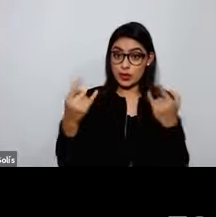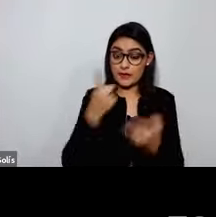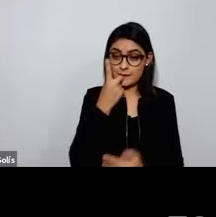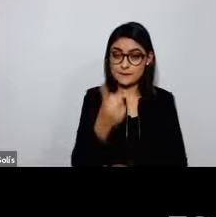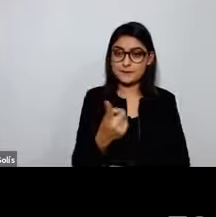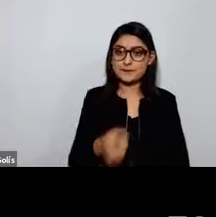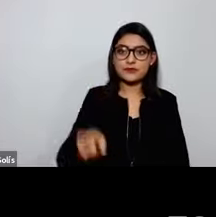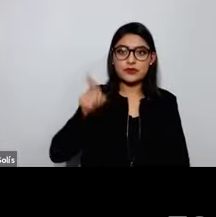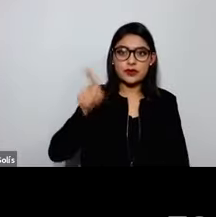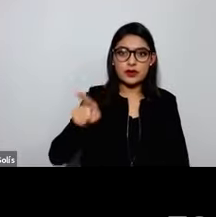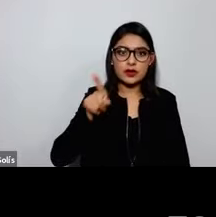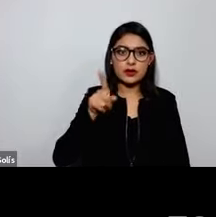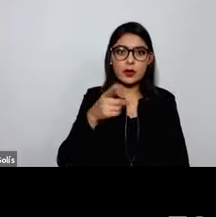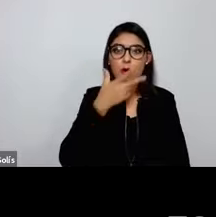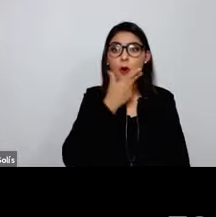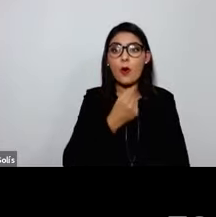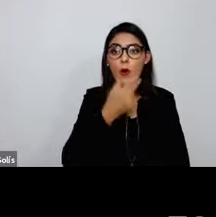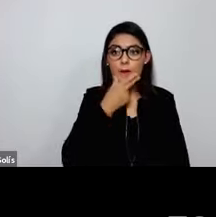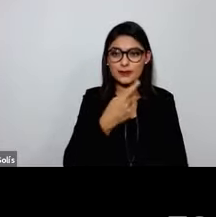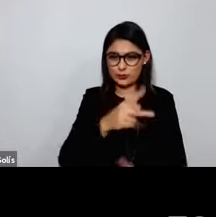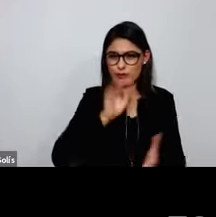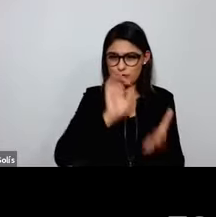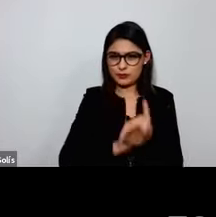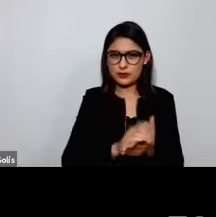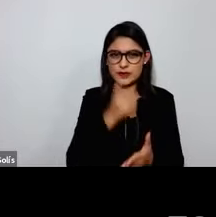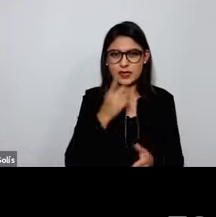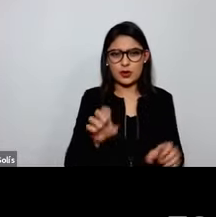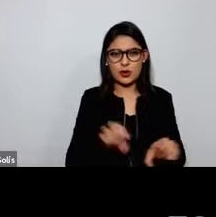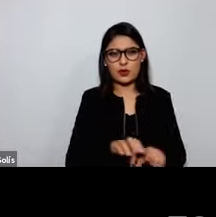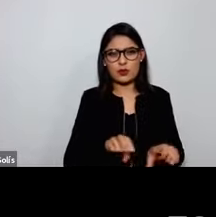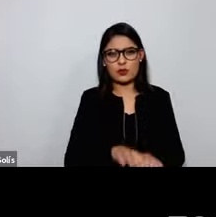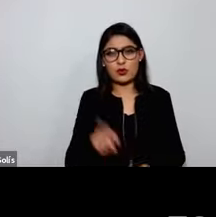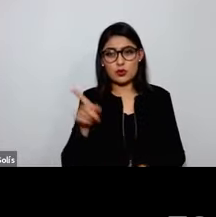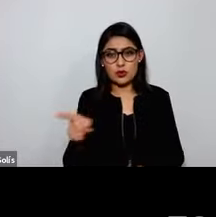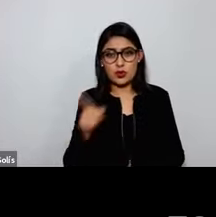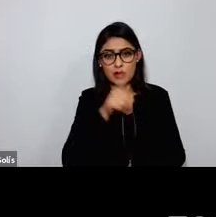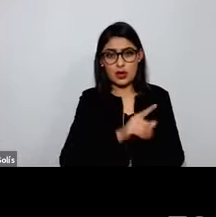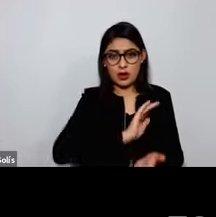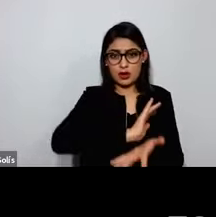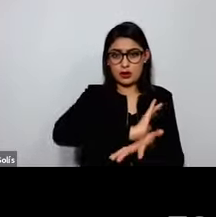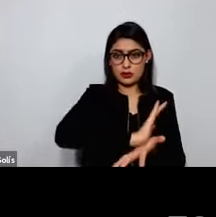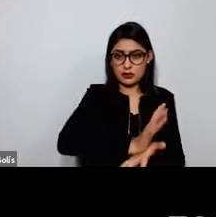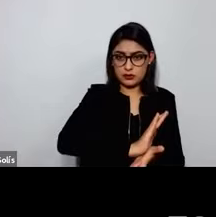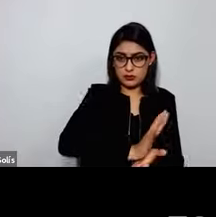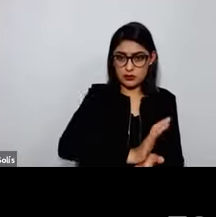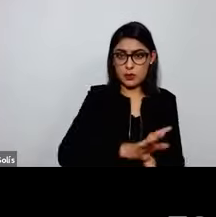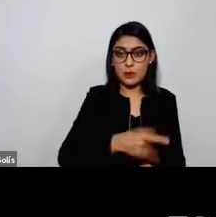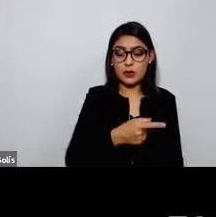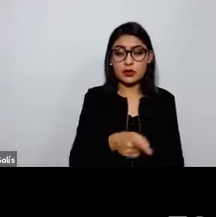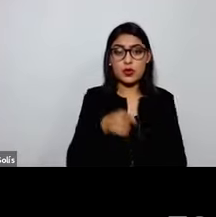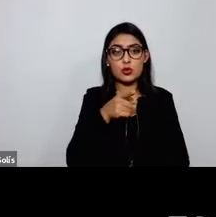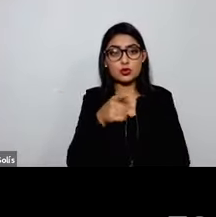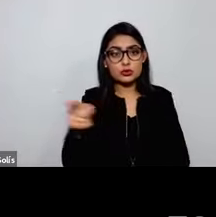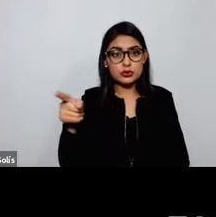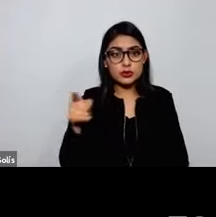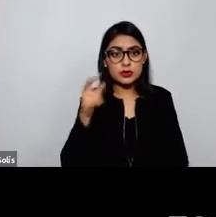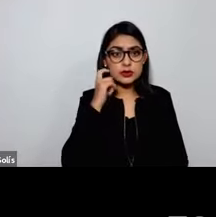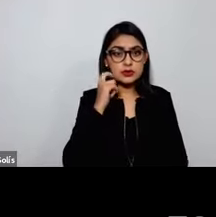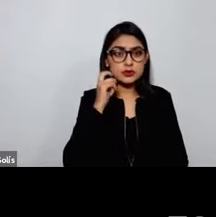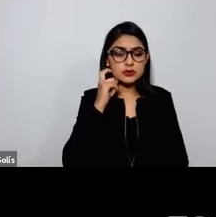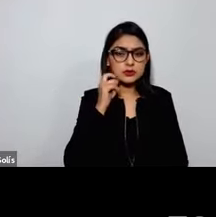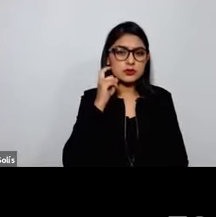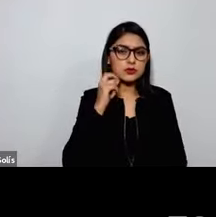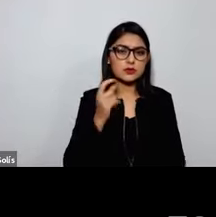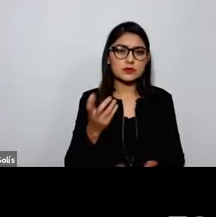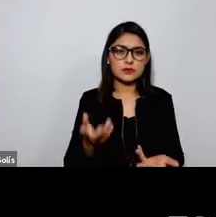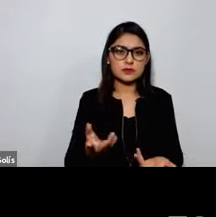decía, no, o sea, es que la están discriminando porque cuando le están dando a